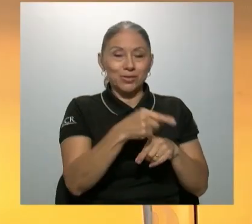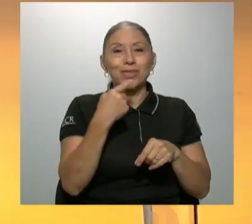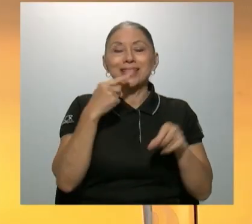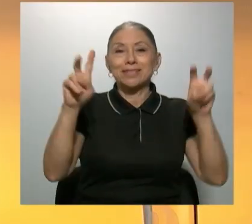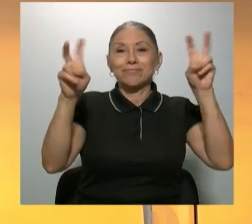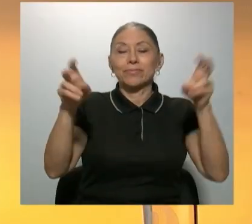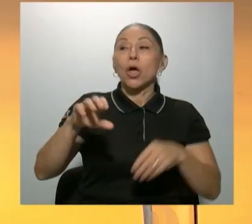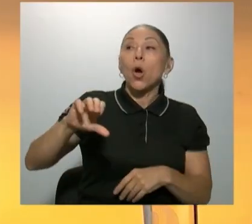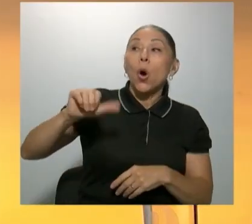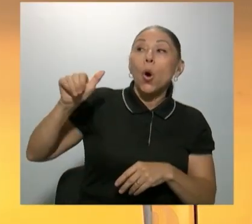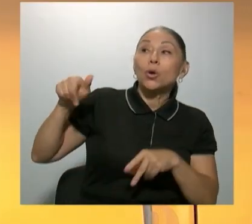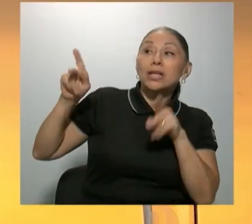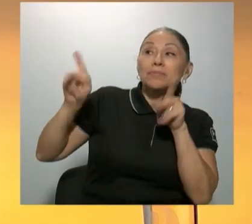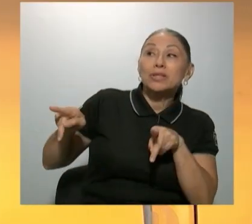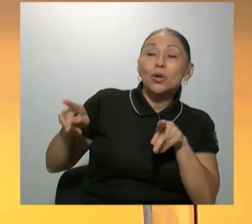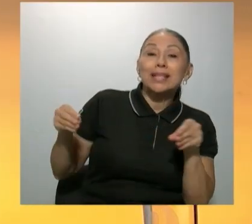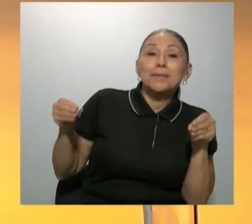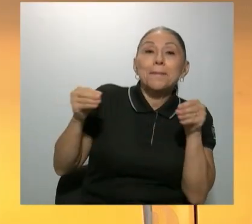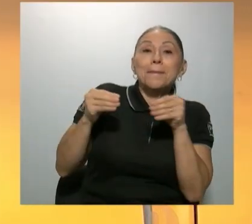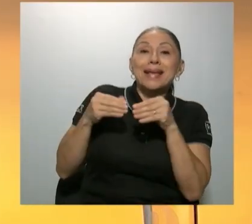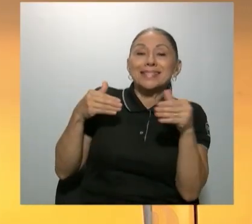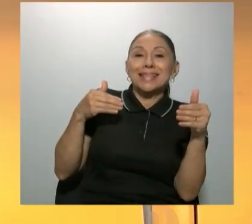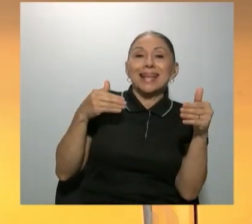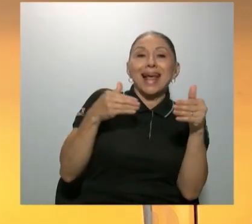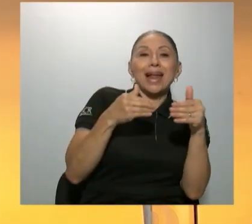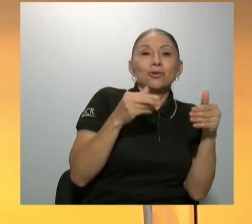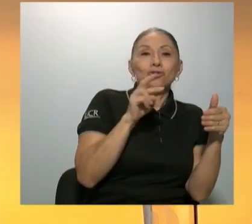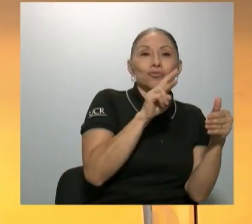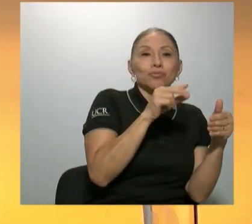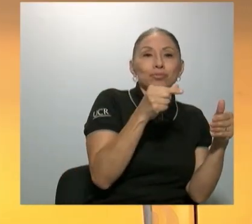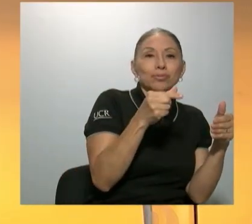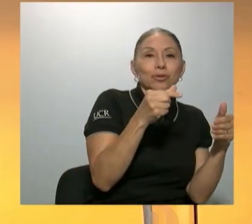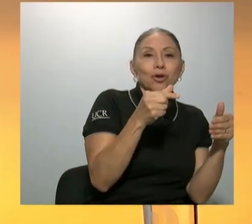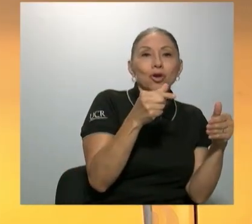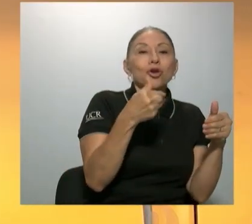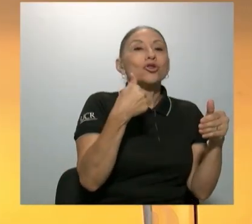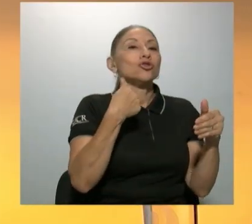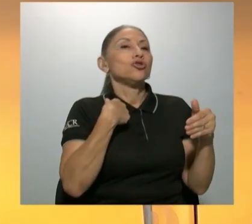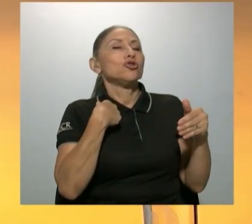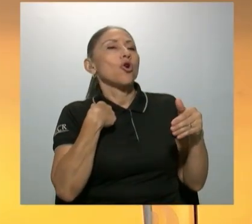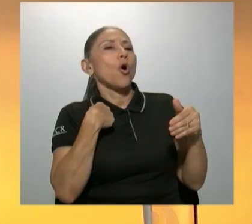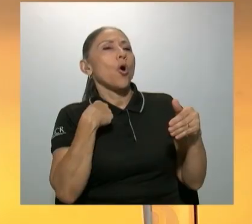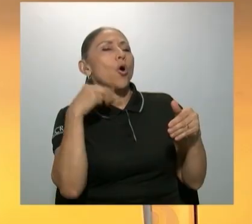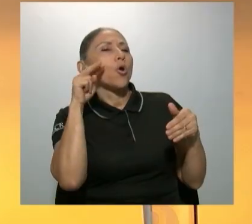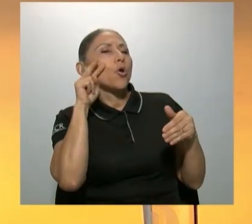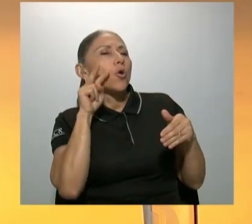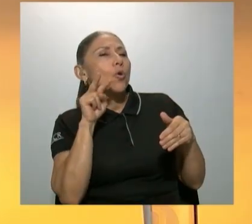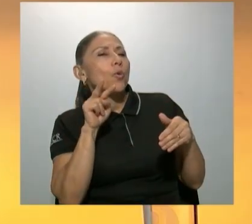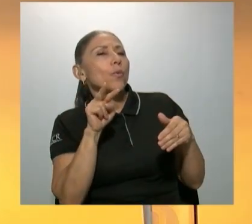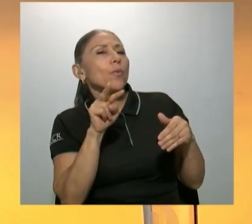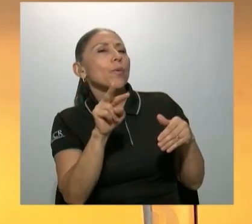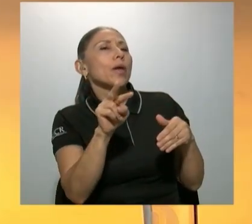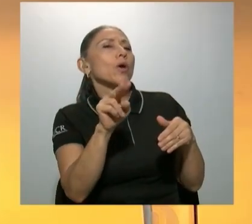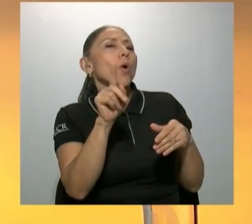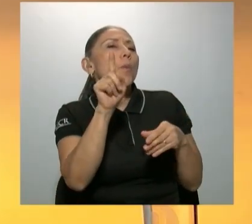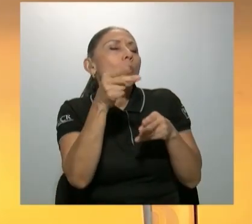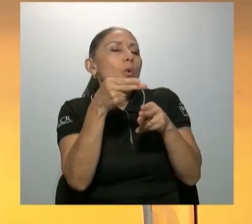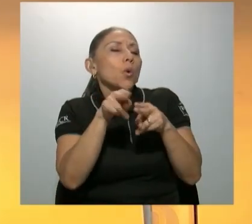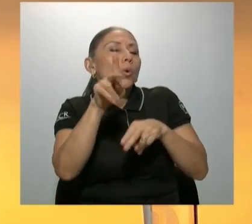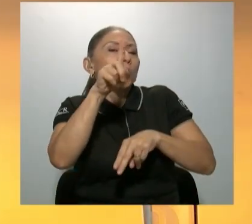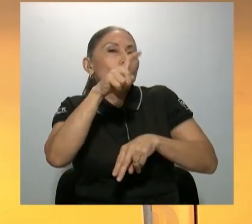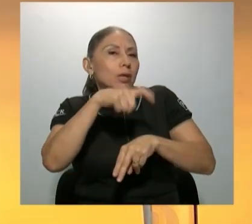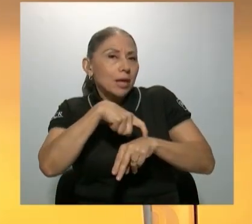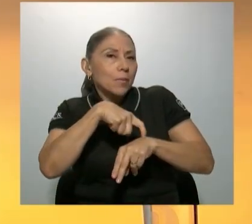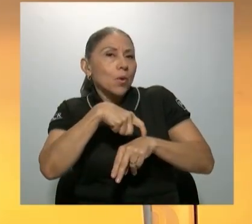más cercanos a él. Yo lo miro por la ventana de un corto trecho del camino en que tuve